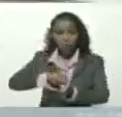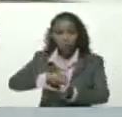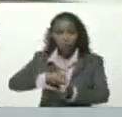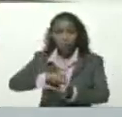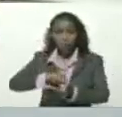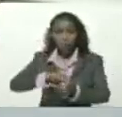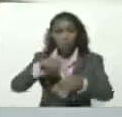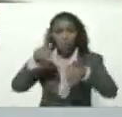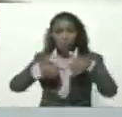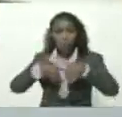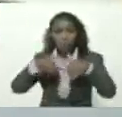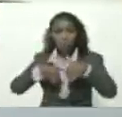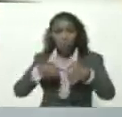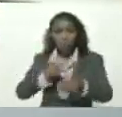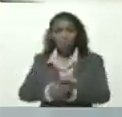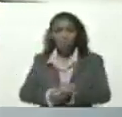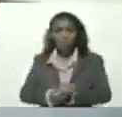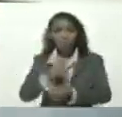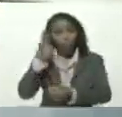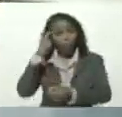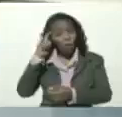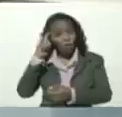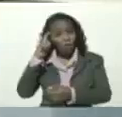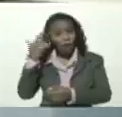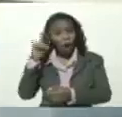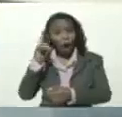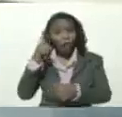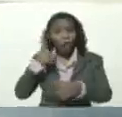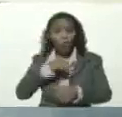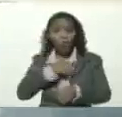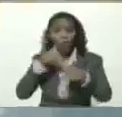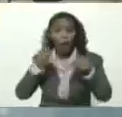de los centros de votación. Recuerden que estamos en